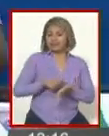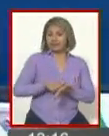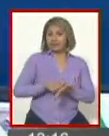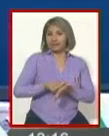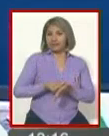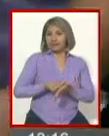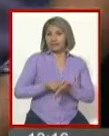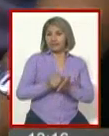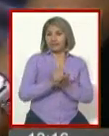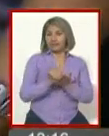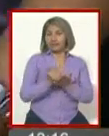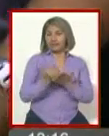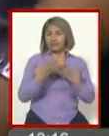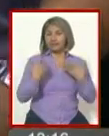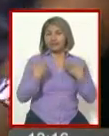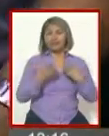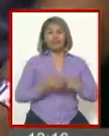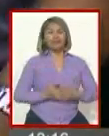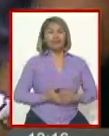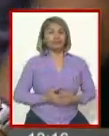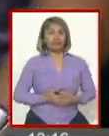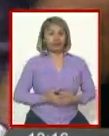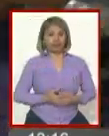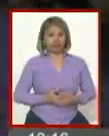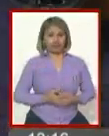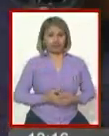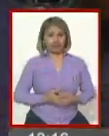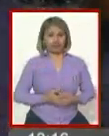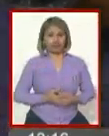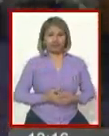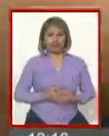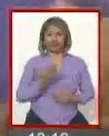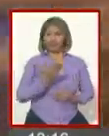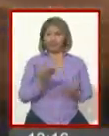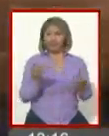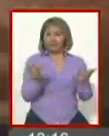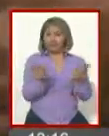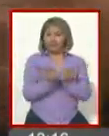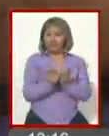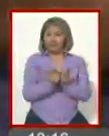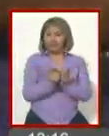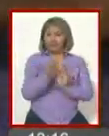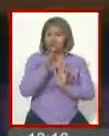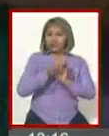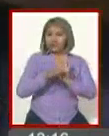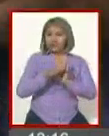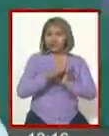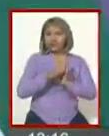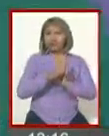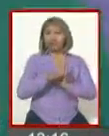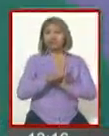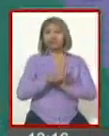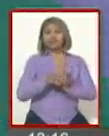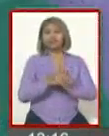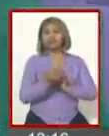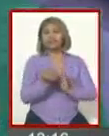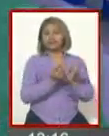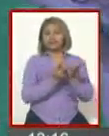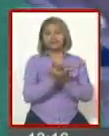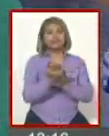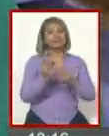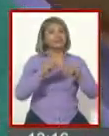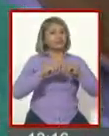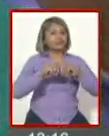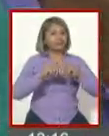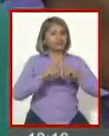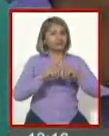como no entramos nosotros en ese tema de rutina de cosas pequeñas, o sea, de costos menores, la verdad que no se